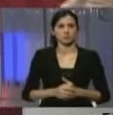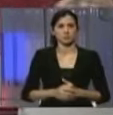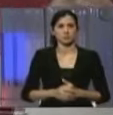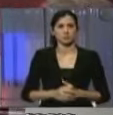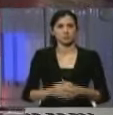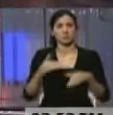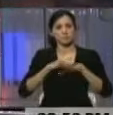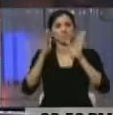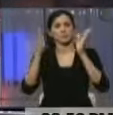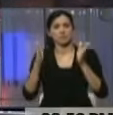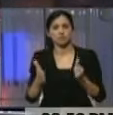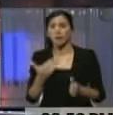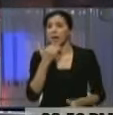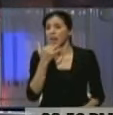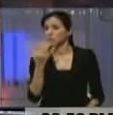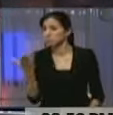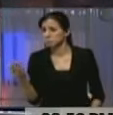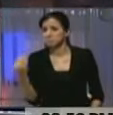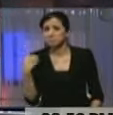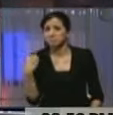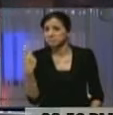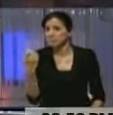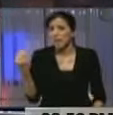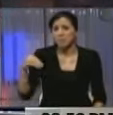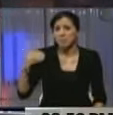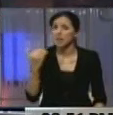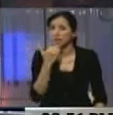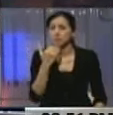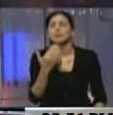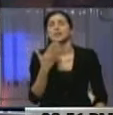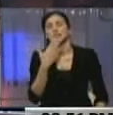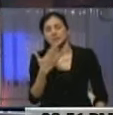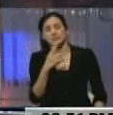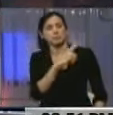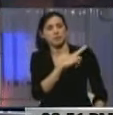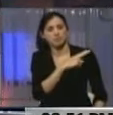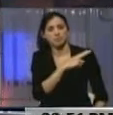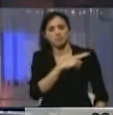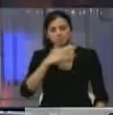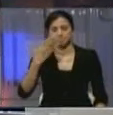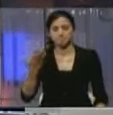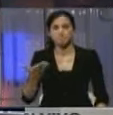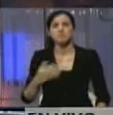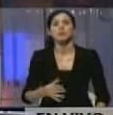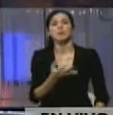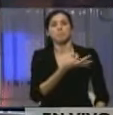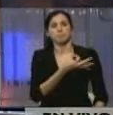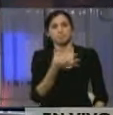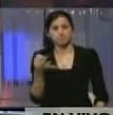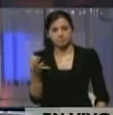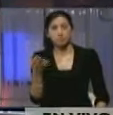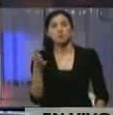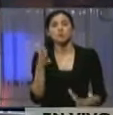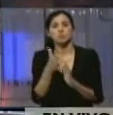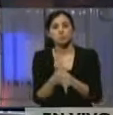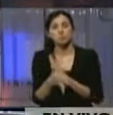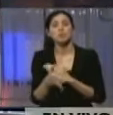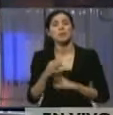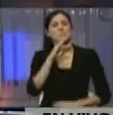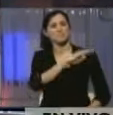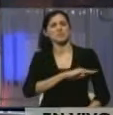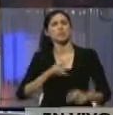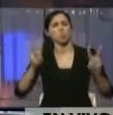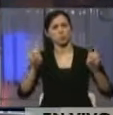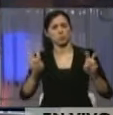Vladimir Padrino, ¿alguna orientación? Muchas gracias, mi comandante en jefe. En efecto, esta gran misión